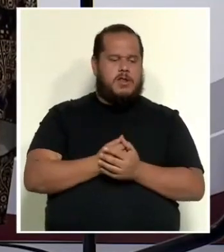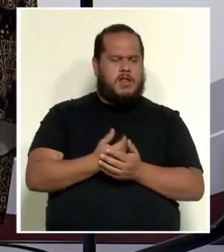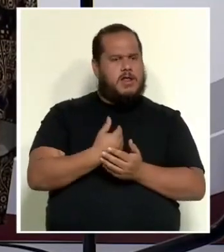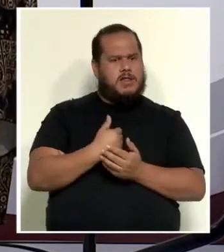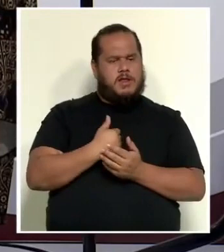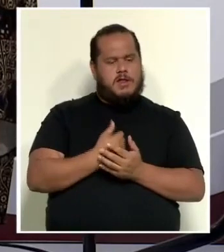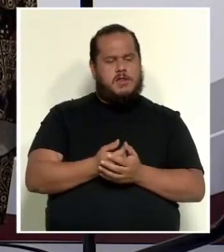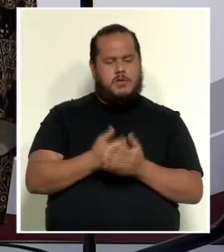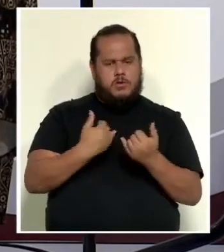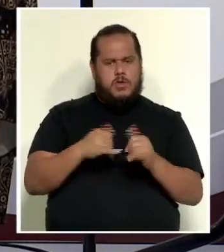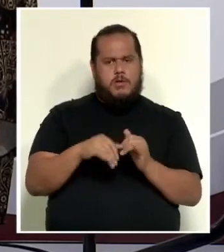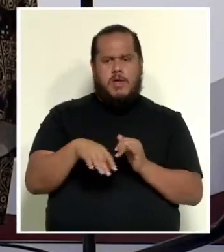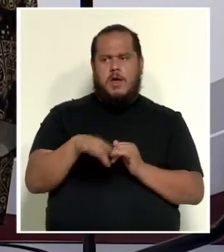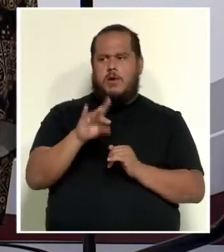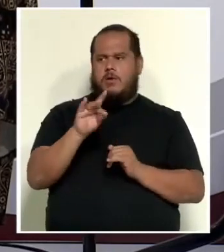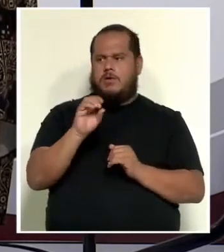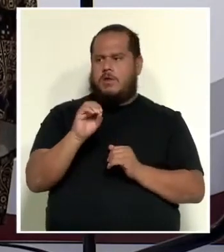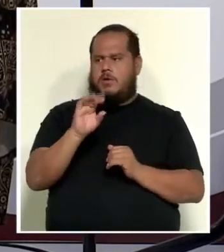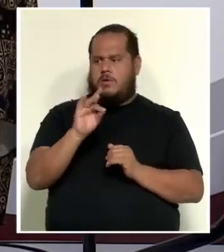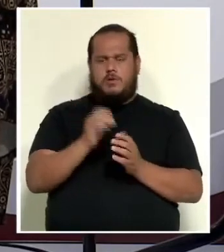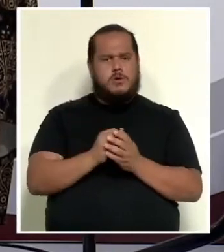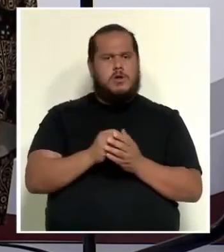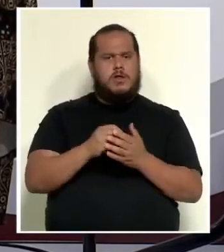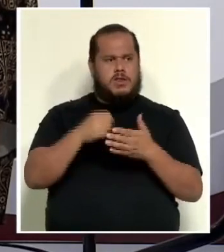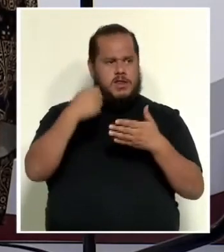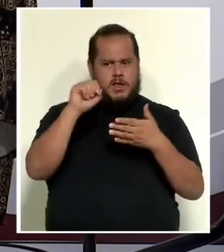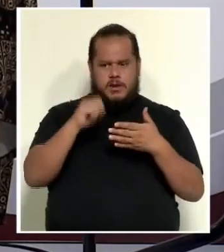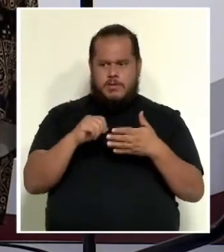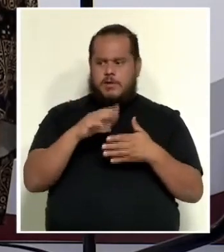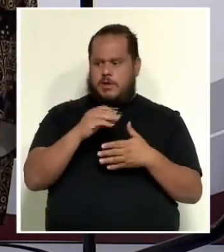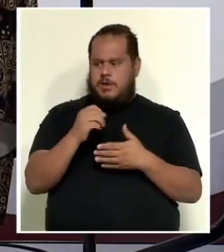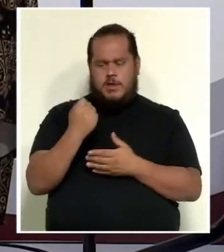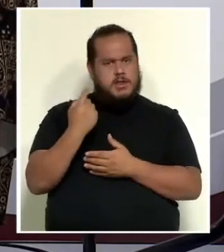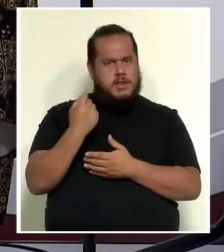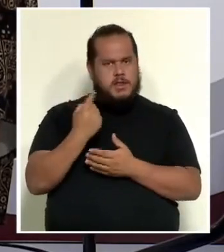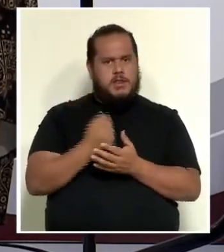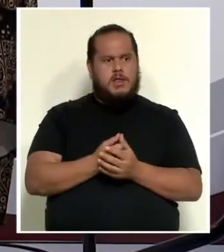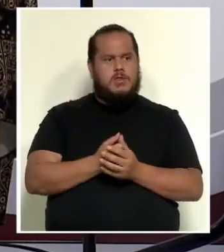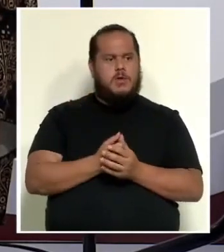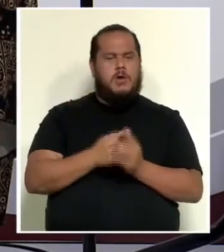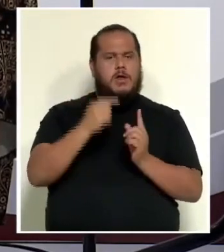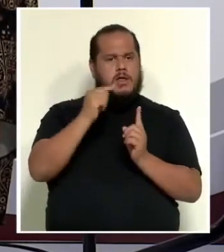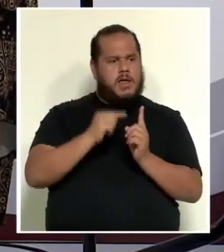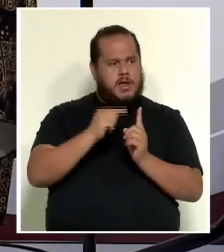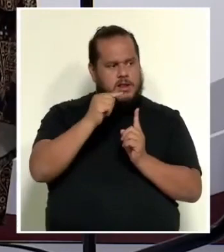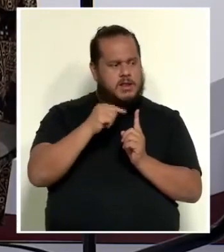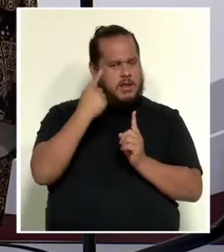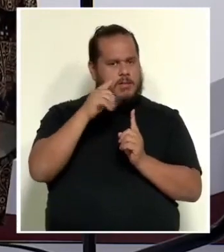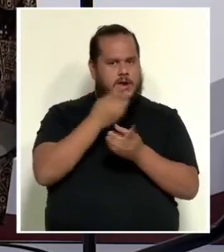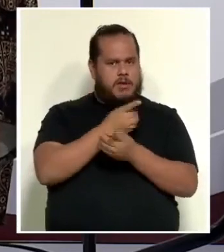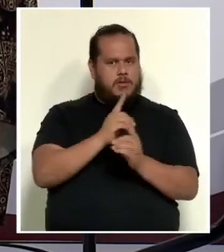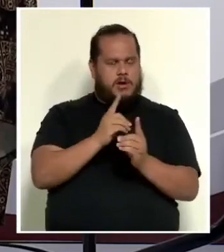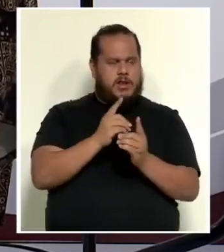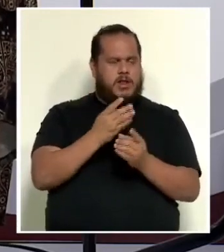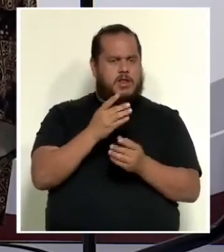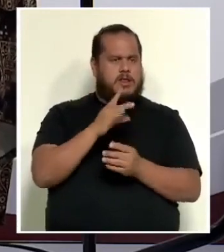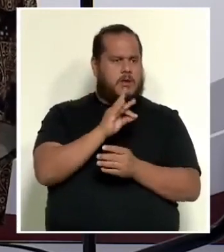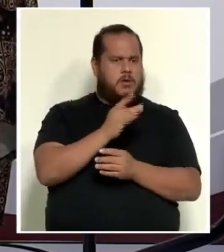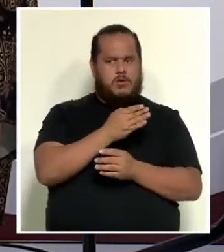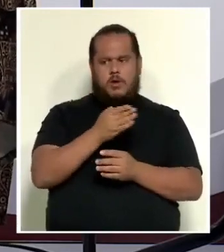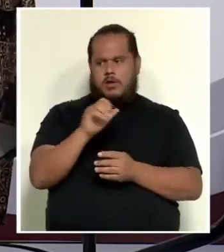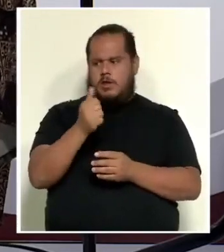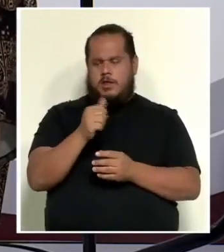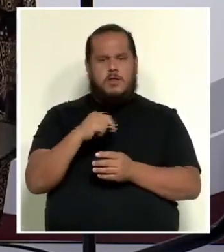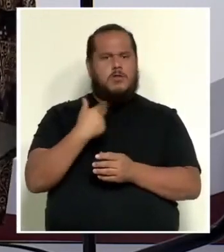teniendo un 808 de calificación y entendiendo que el índice para democracias plenas es de 8 a 10,